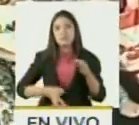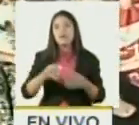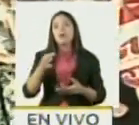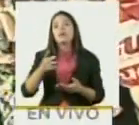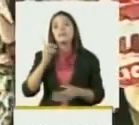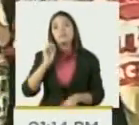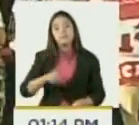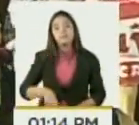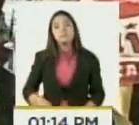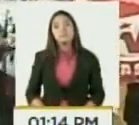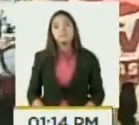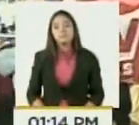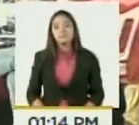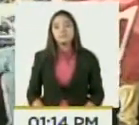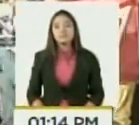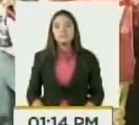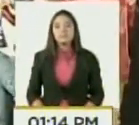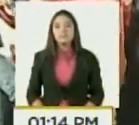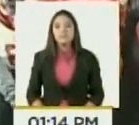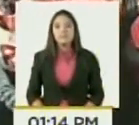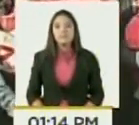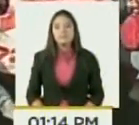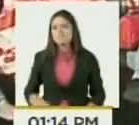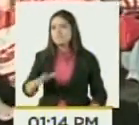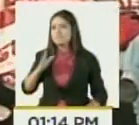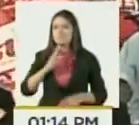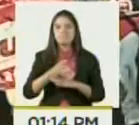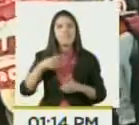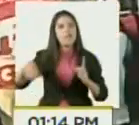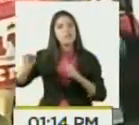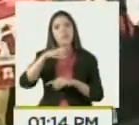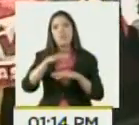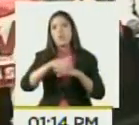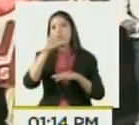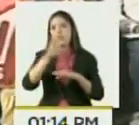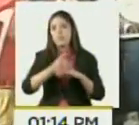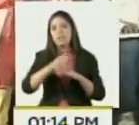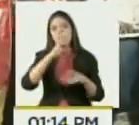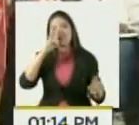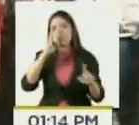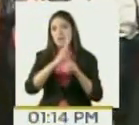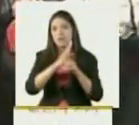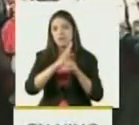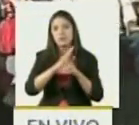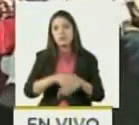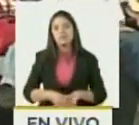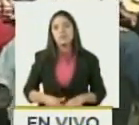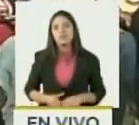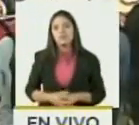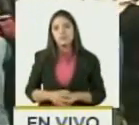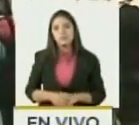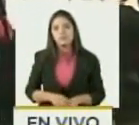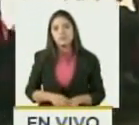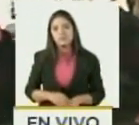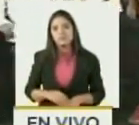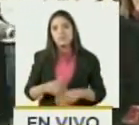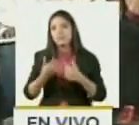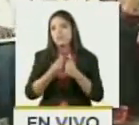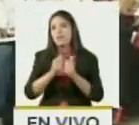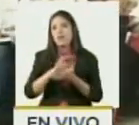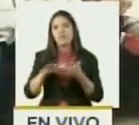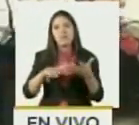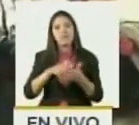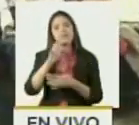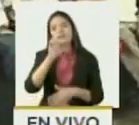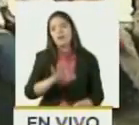que persiga y castigue a los responsables directos, intelectuales y materiales de la violencia que ha